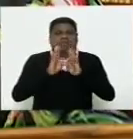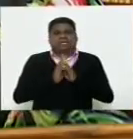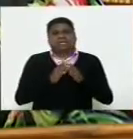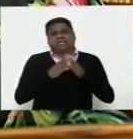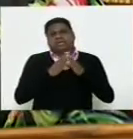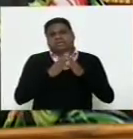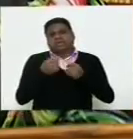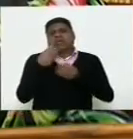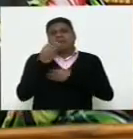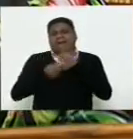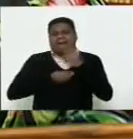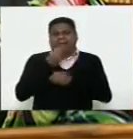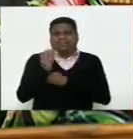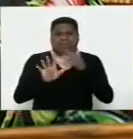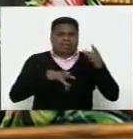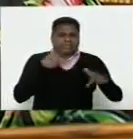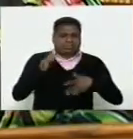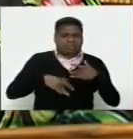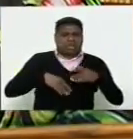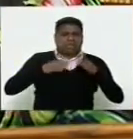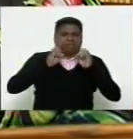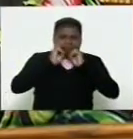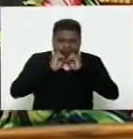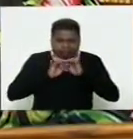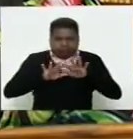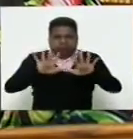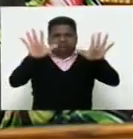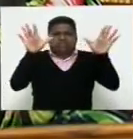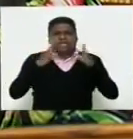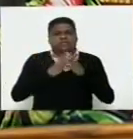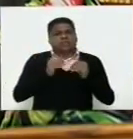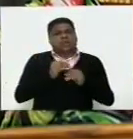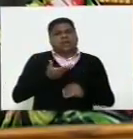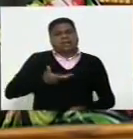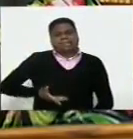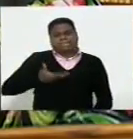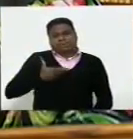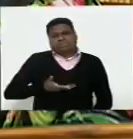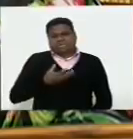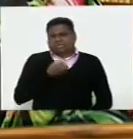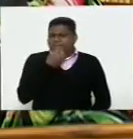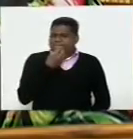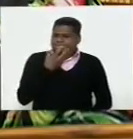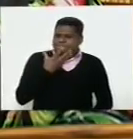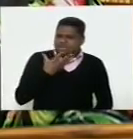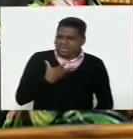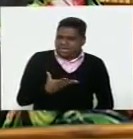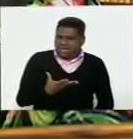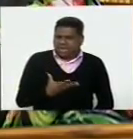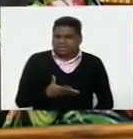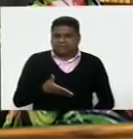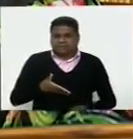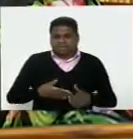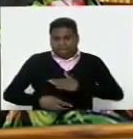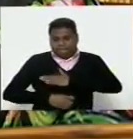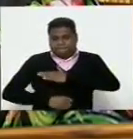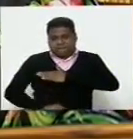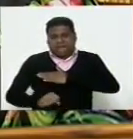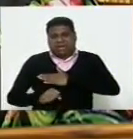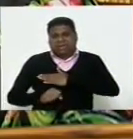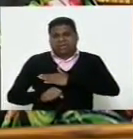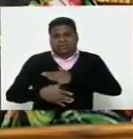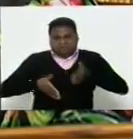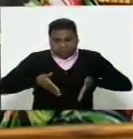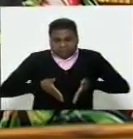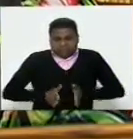ejecutar actividades de difusión sobre la importancia y los beneficios del parto y nacimiento